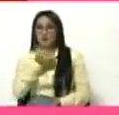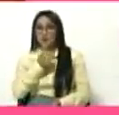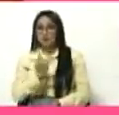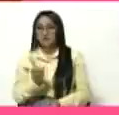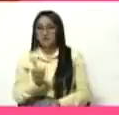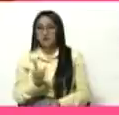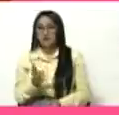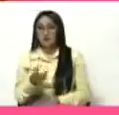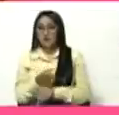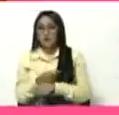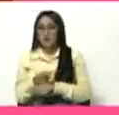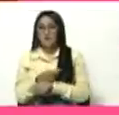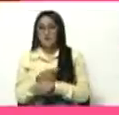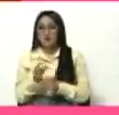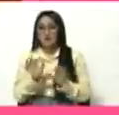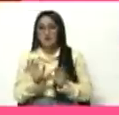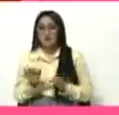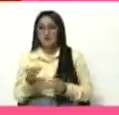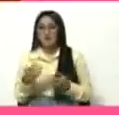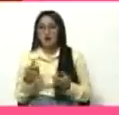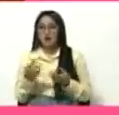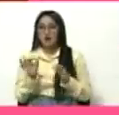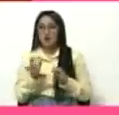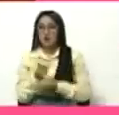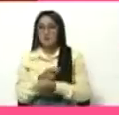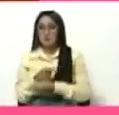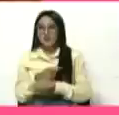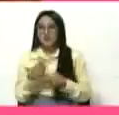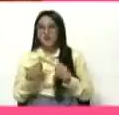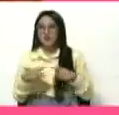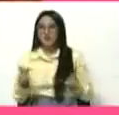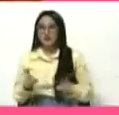un gobierno y una forma de hacer gobierno distinta.